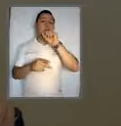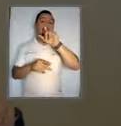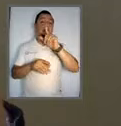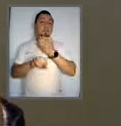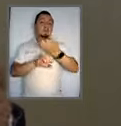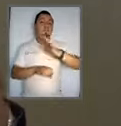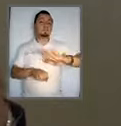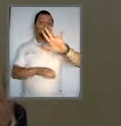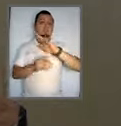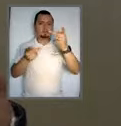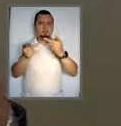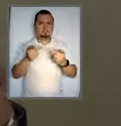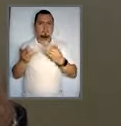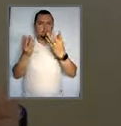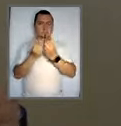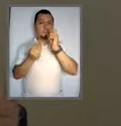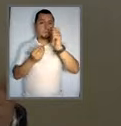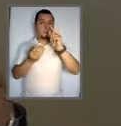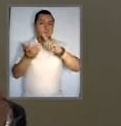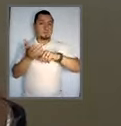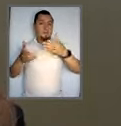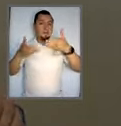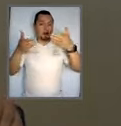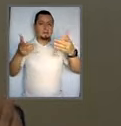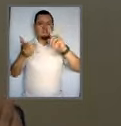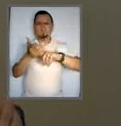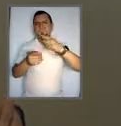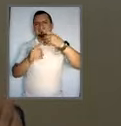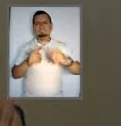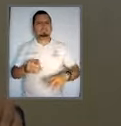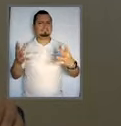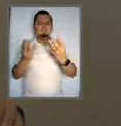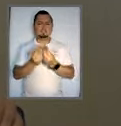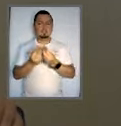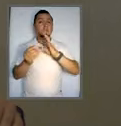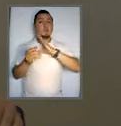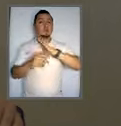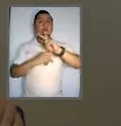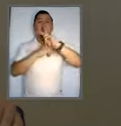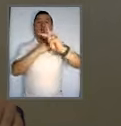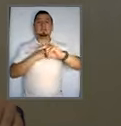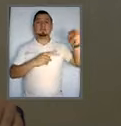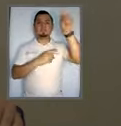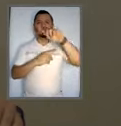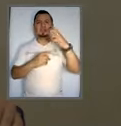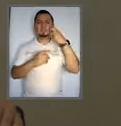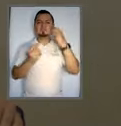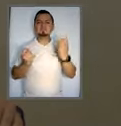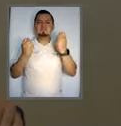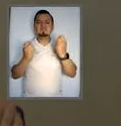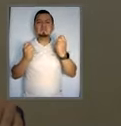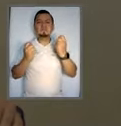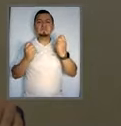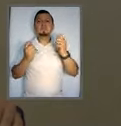jaliscienses fuera del contacto físico, fuera de las calles, y los mantiene en sus hogares. Hay países que han intentado reanudar clases y